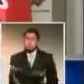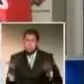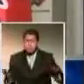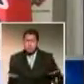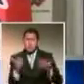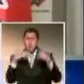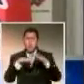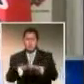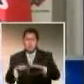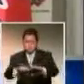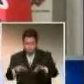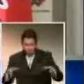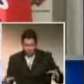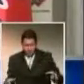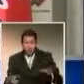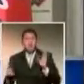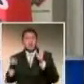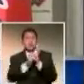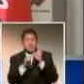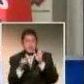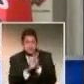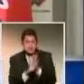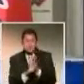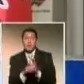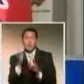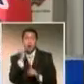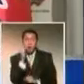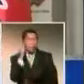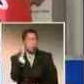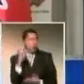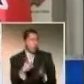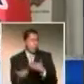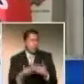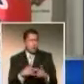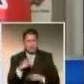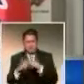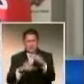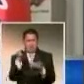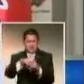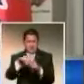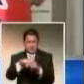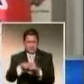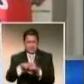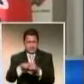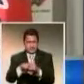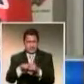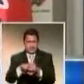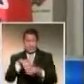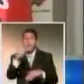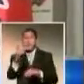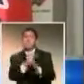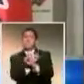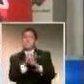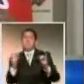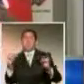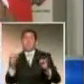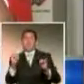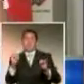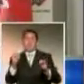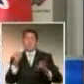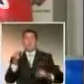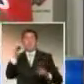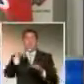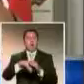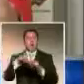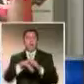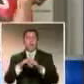a los miembros de PESA y a los testigos y a las testigos de los procesos electorales que al finalizar ya todo el acto